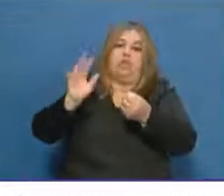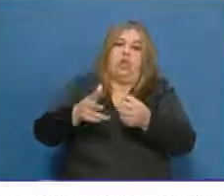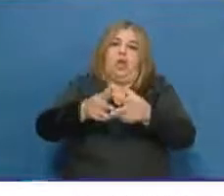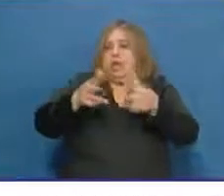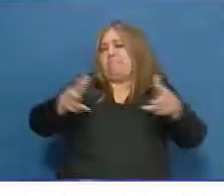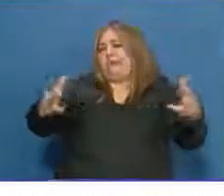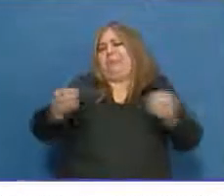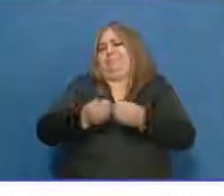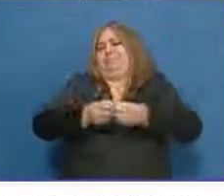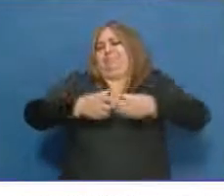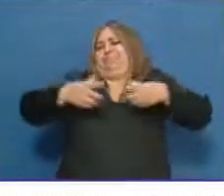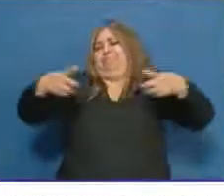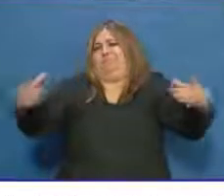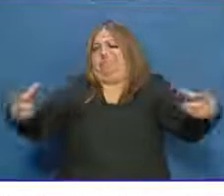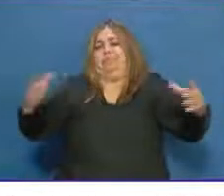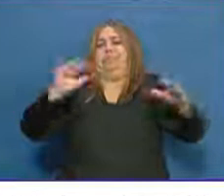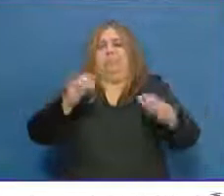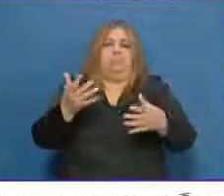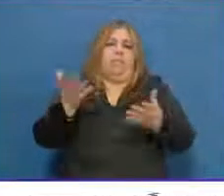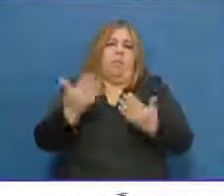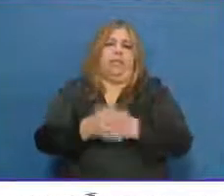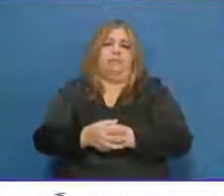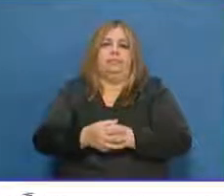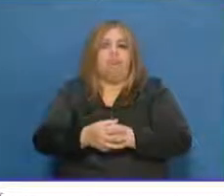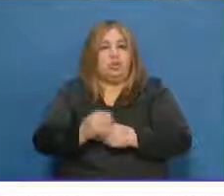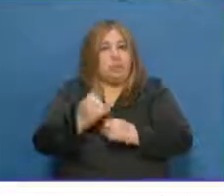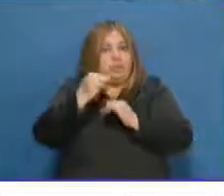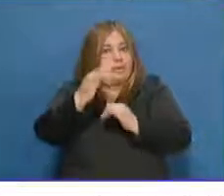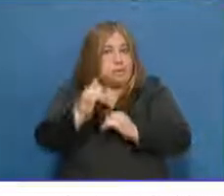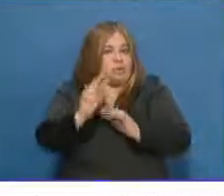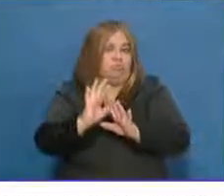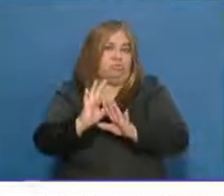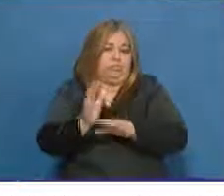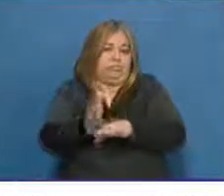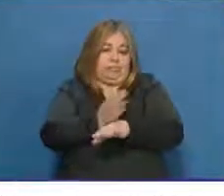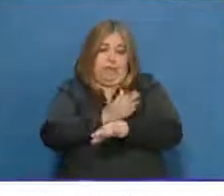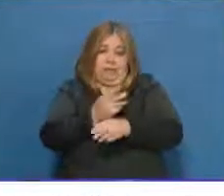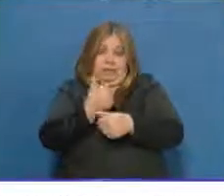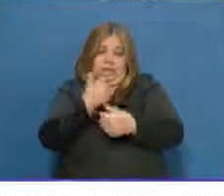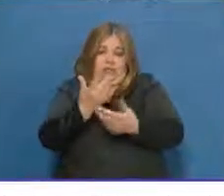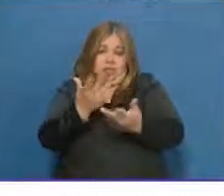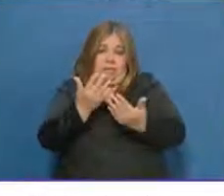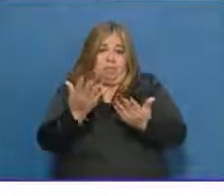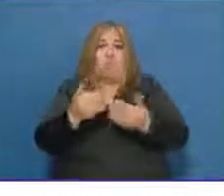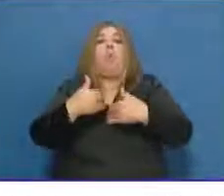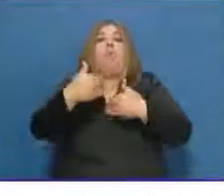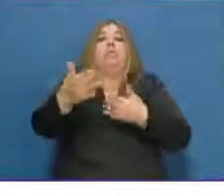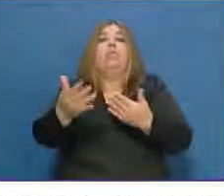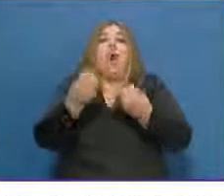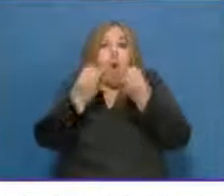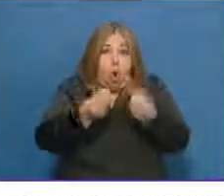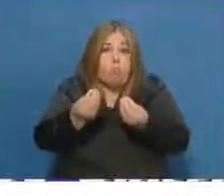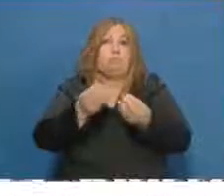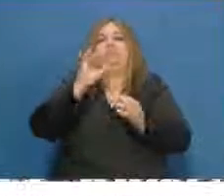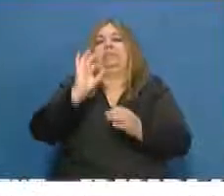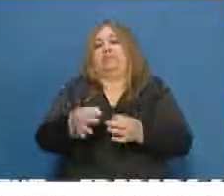suficiente lugar, admiten, pero insistimos, como decíamos al principio, esto no se sabe cuándo. Se sabe cómo, pero no cuándo. Esto decía el